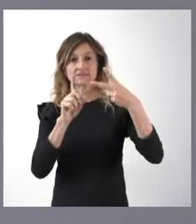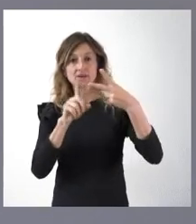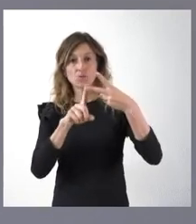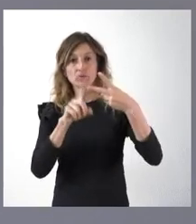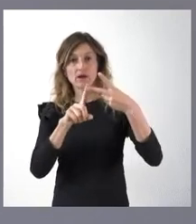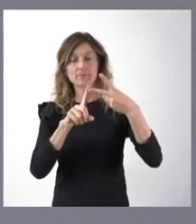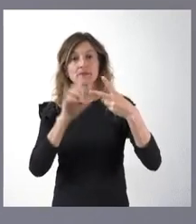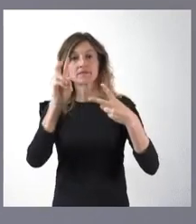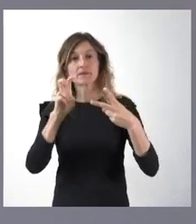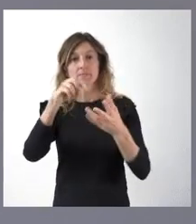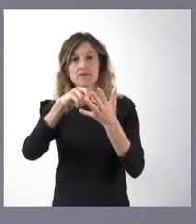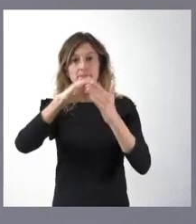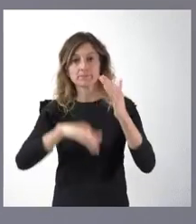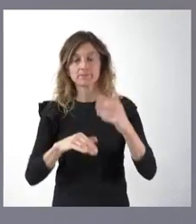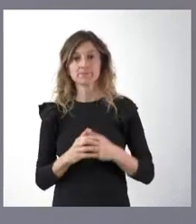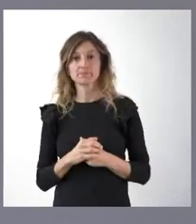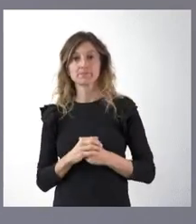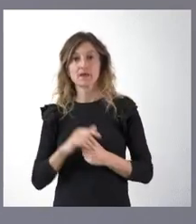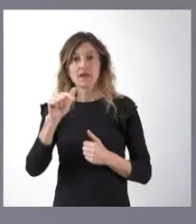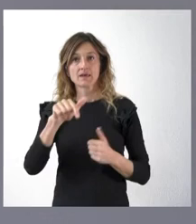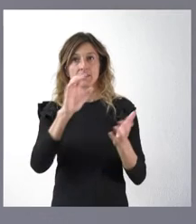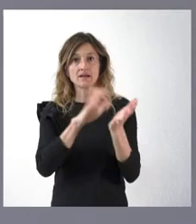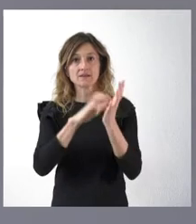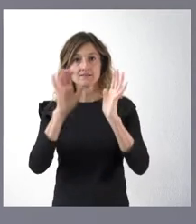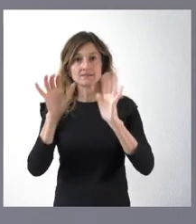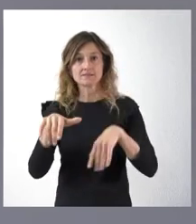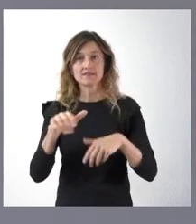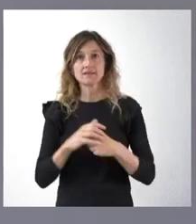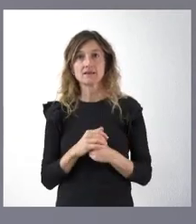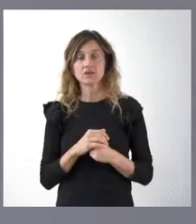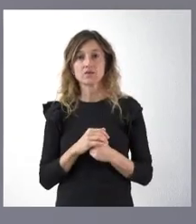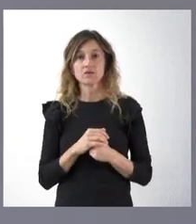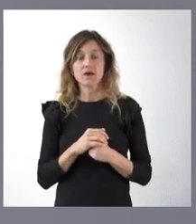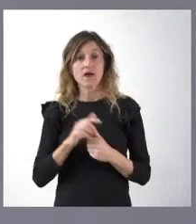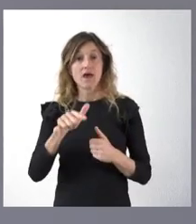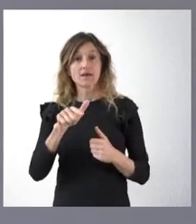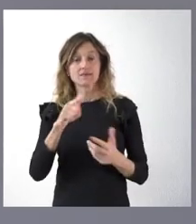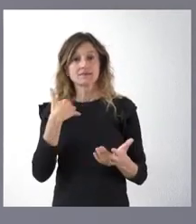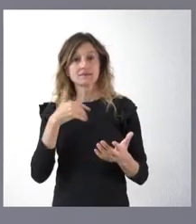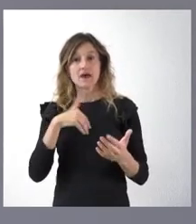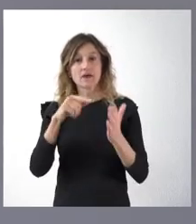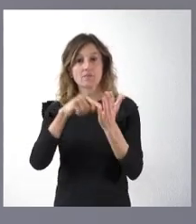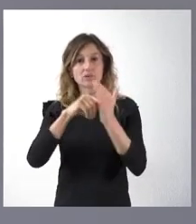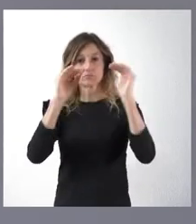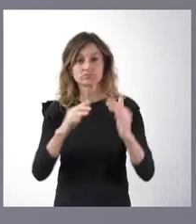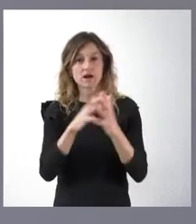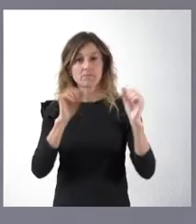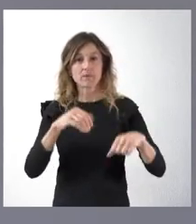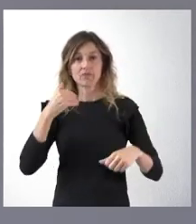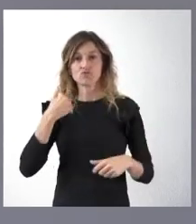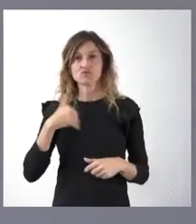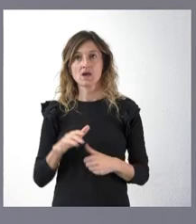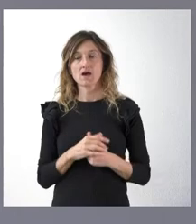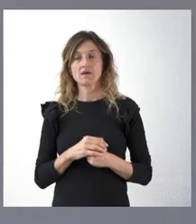de más bajo de España se trata de ver que en Castilla aprobamos ya una bajada de impuestos sobre la renta de las personas